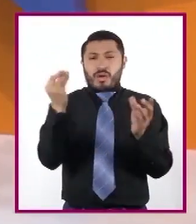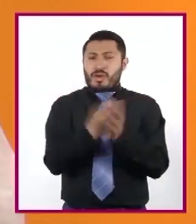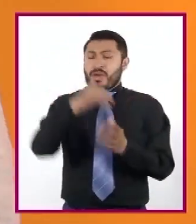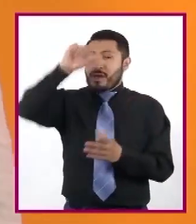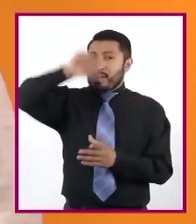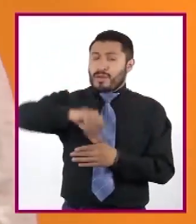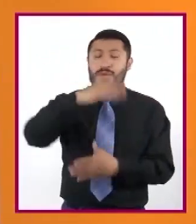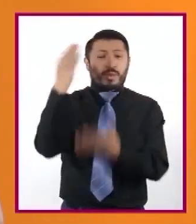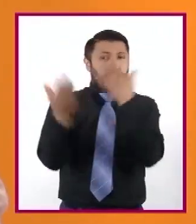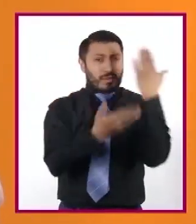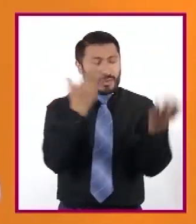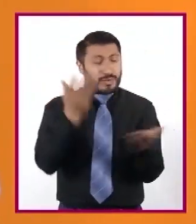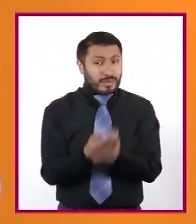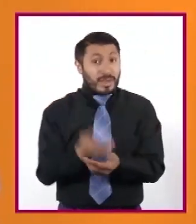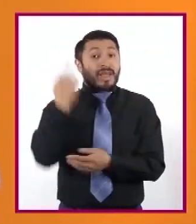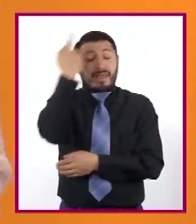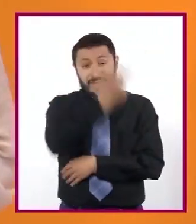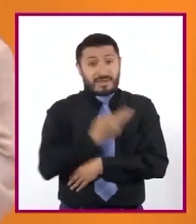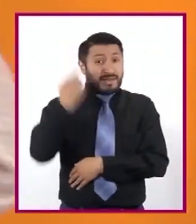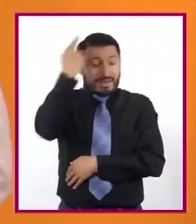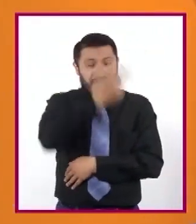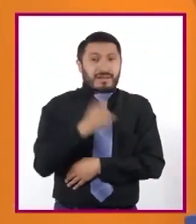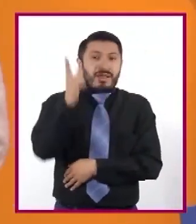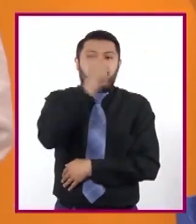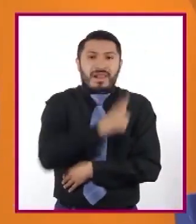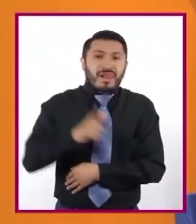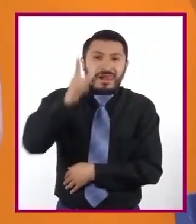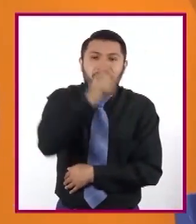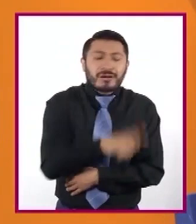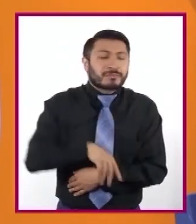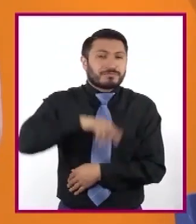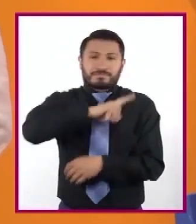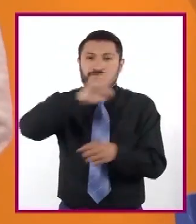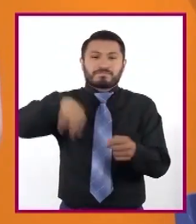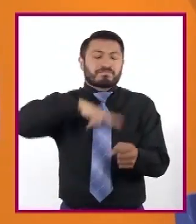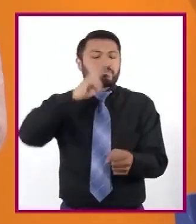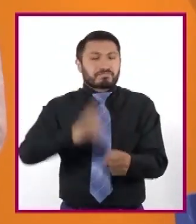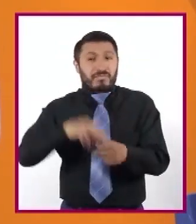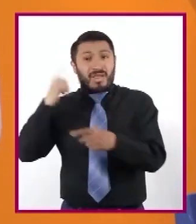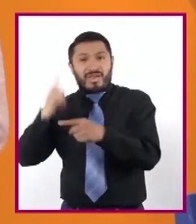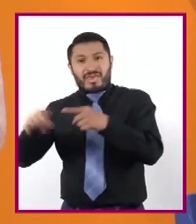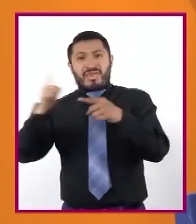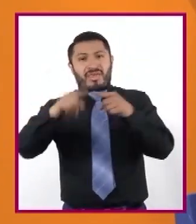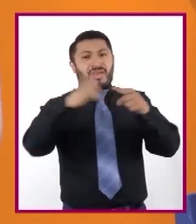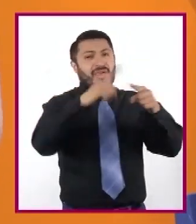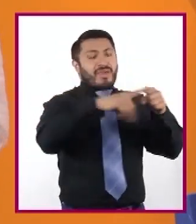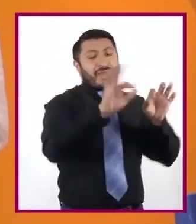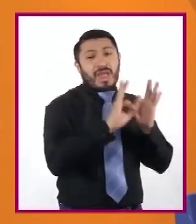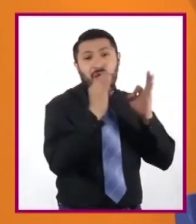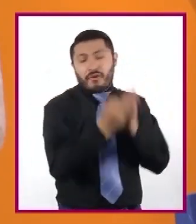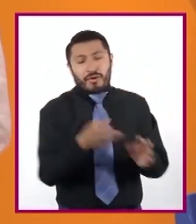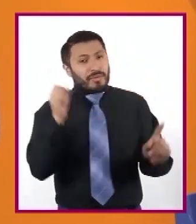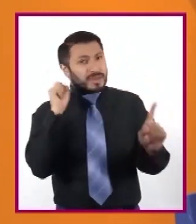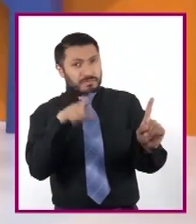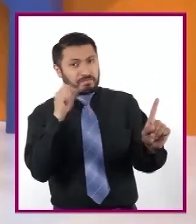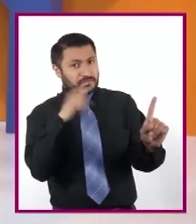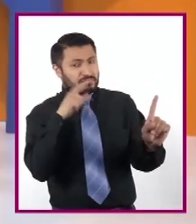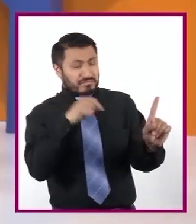sesión. Revisamos que en el lenguaje es común que haya diversas maneras de referirnos a ciertos